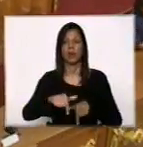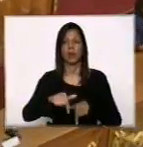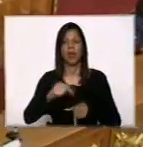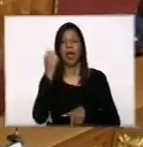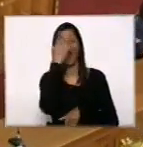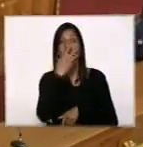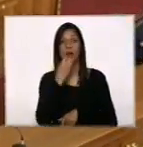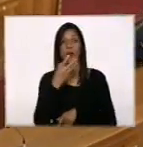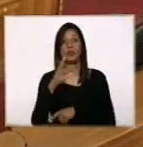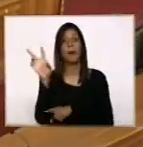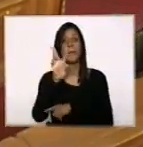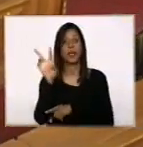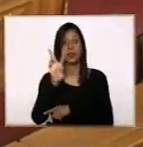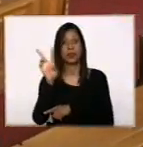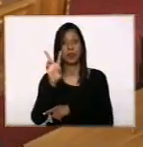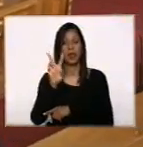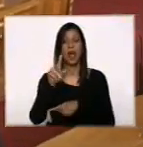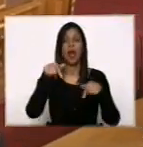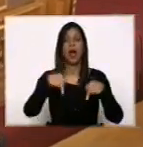patria, hoy